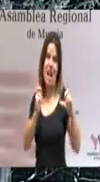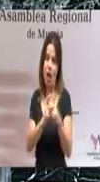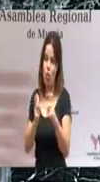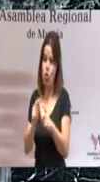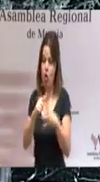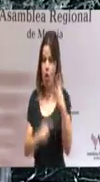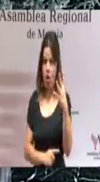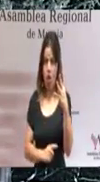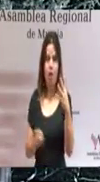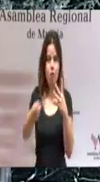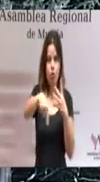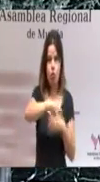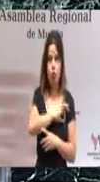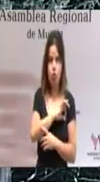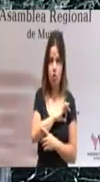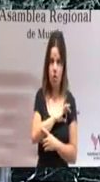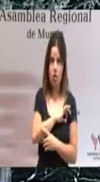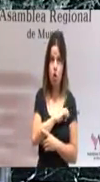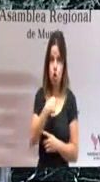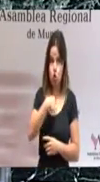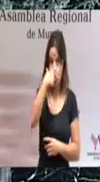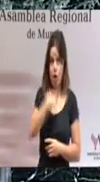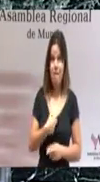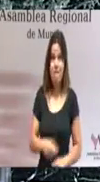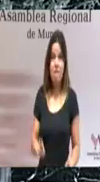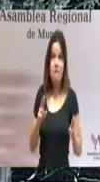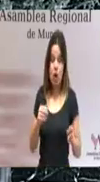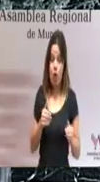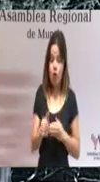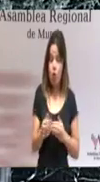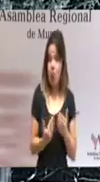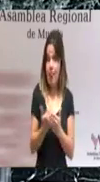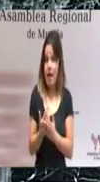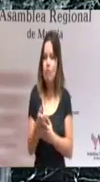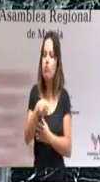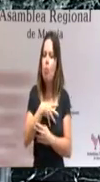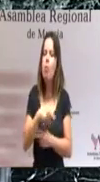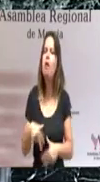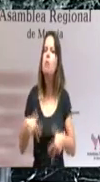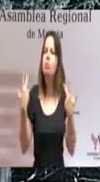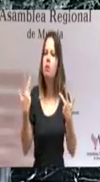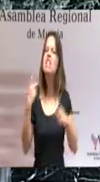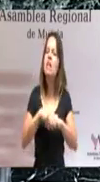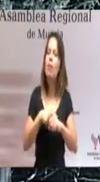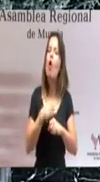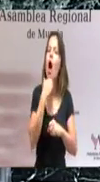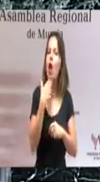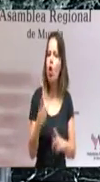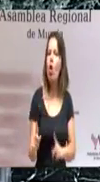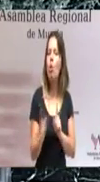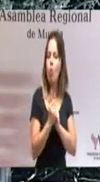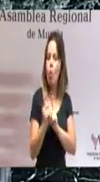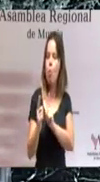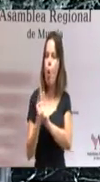Las primeras fueron con ustedes. Yo espero que en los próximos días ustedes puedan concederme un poco de su tiempo